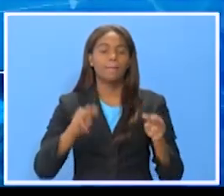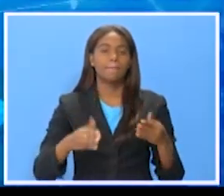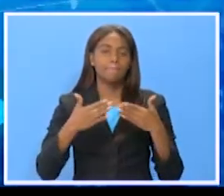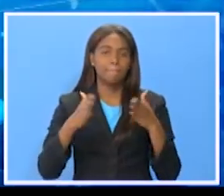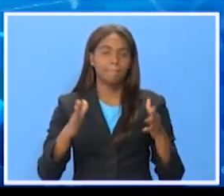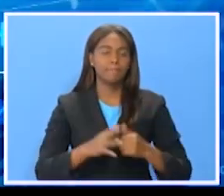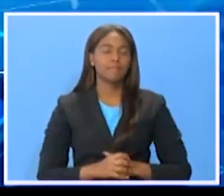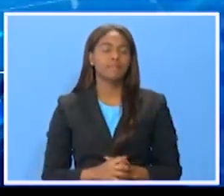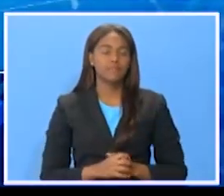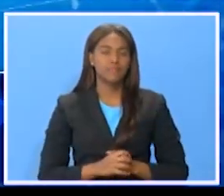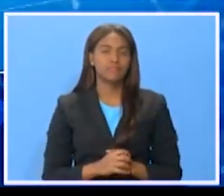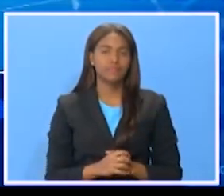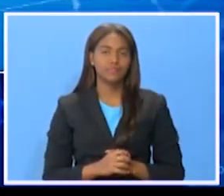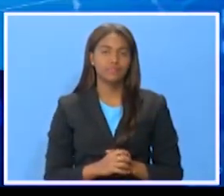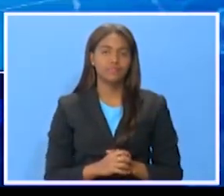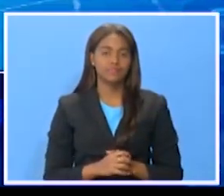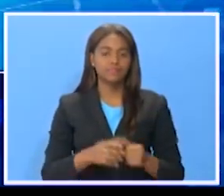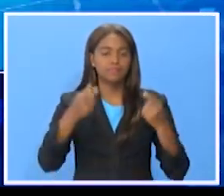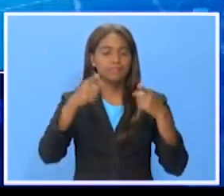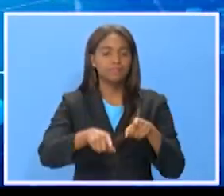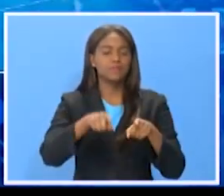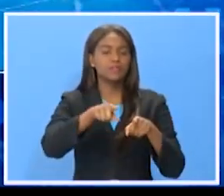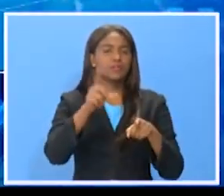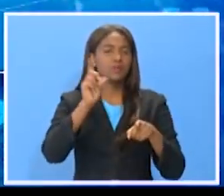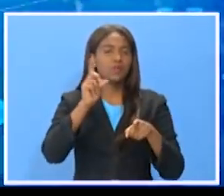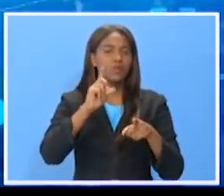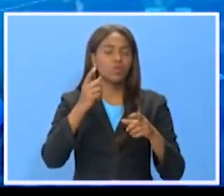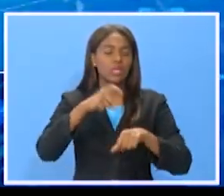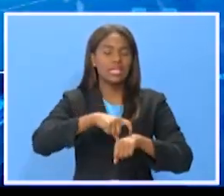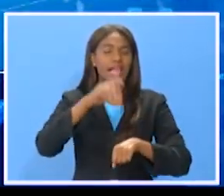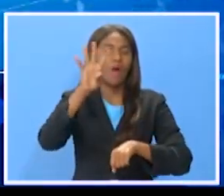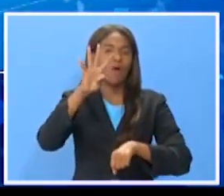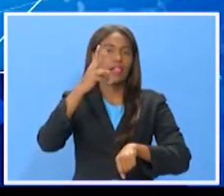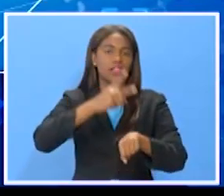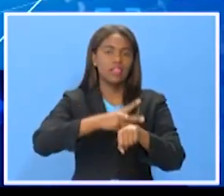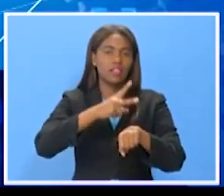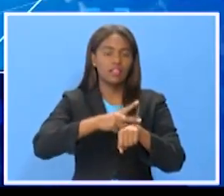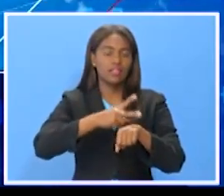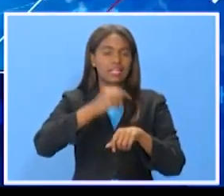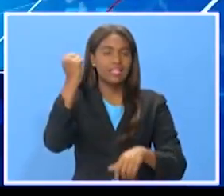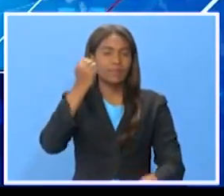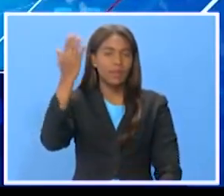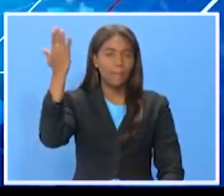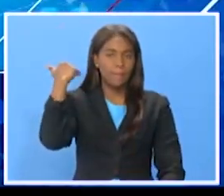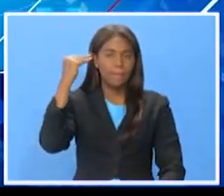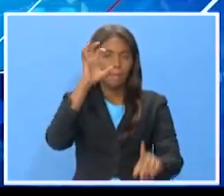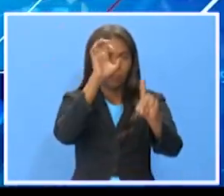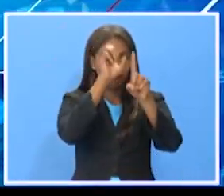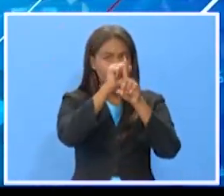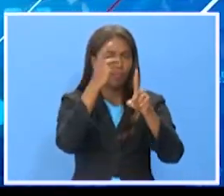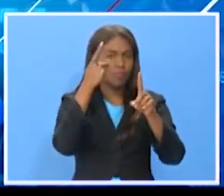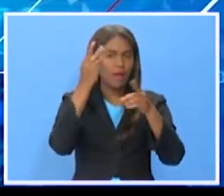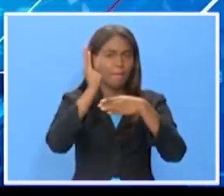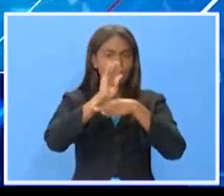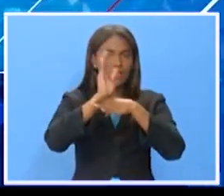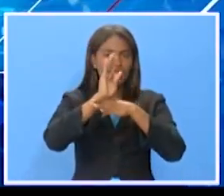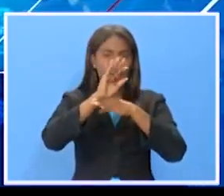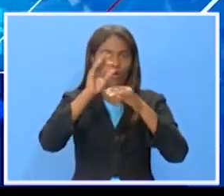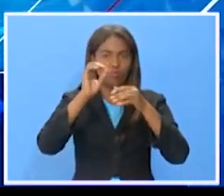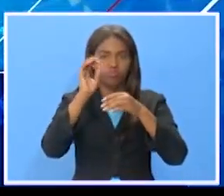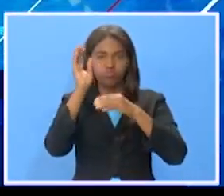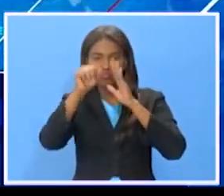Público. El crimen ocurrió pasada las 4 de la tarde del sábado y quedó captado en varios videos que